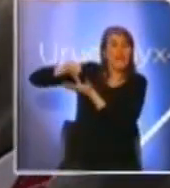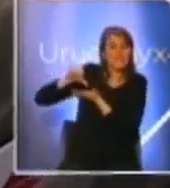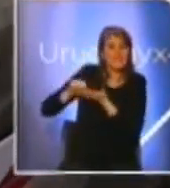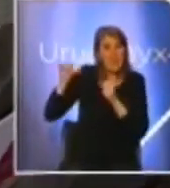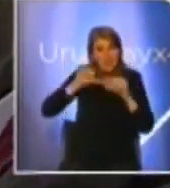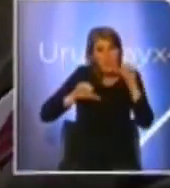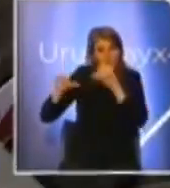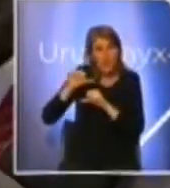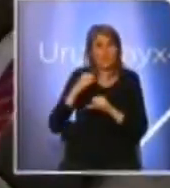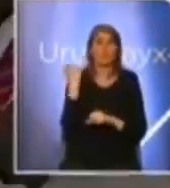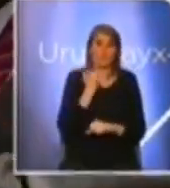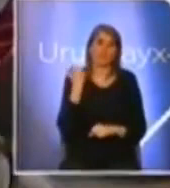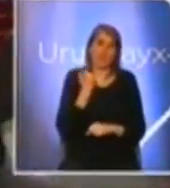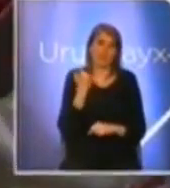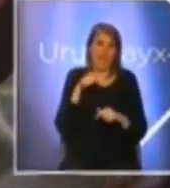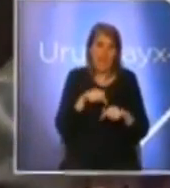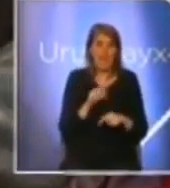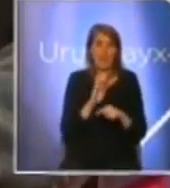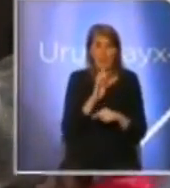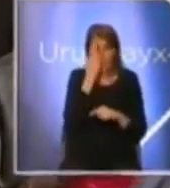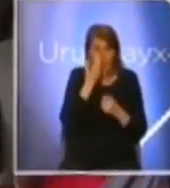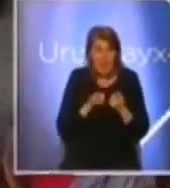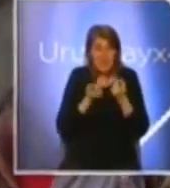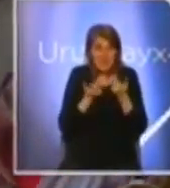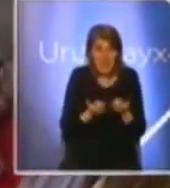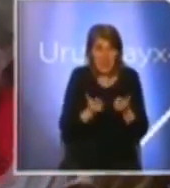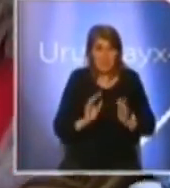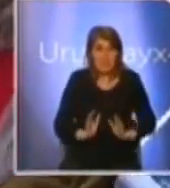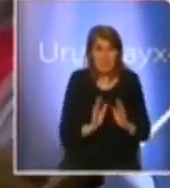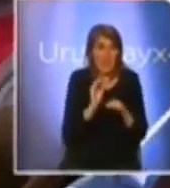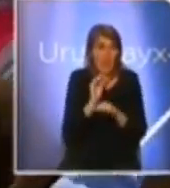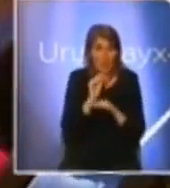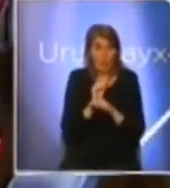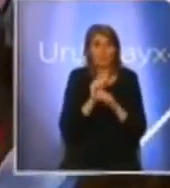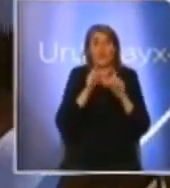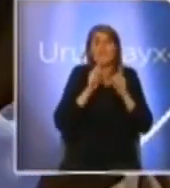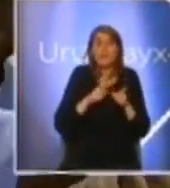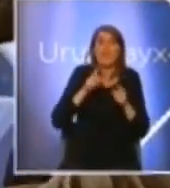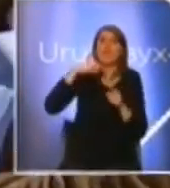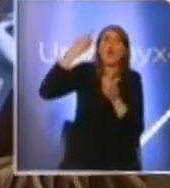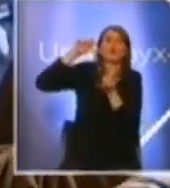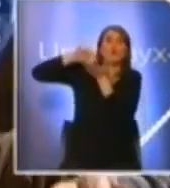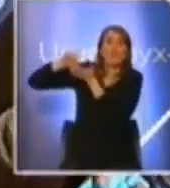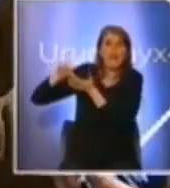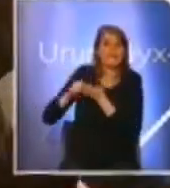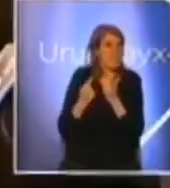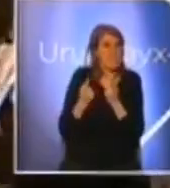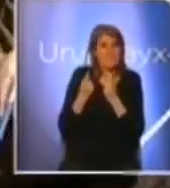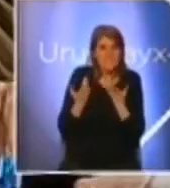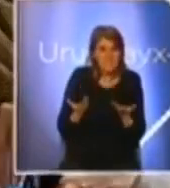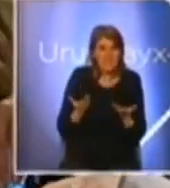importante formar a los jóvenes aquí en Uruguay, también es importante que ellos salgan y conozcan, no se queden solo con nuestra realidad, sino